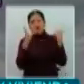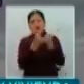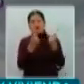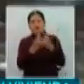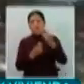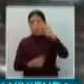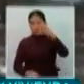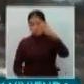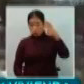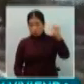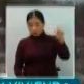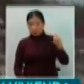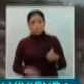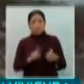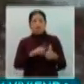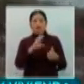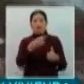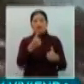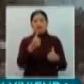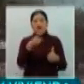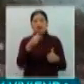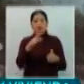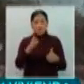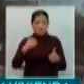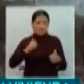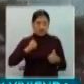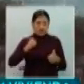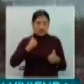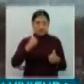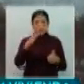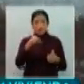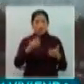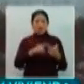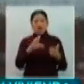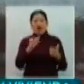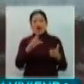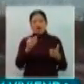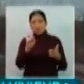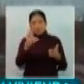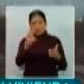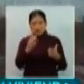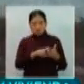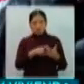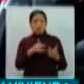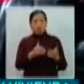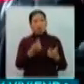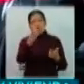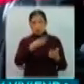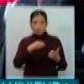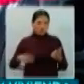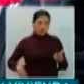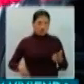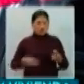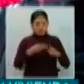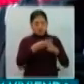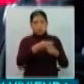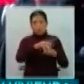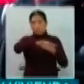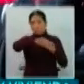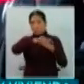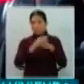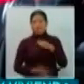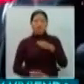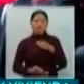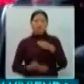departamento de Cochabamba, que es la provincia Chapare y Carrasco, y de ellos solamente un municipio. Con eso terminaríamos y